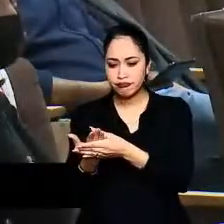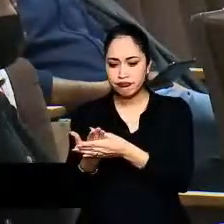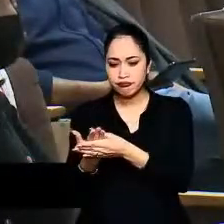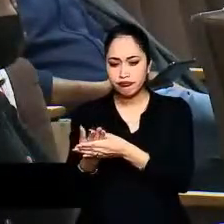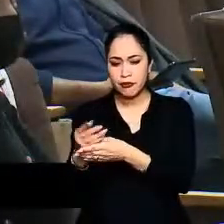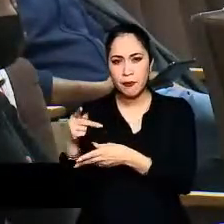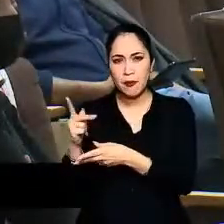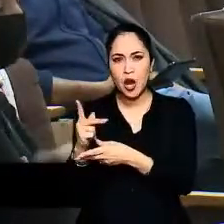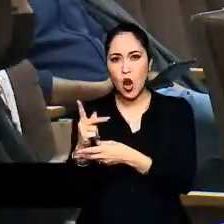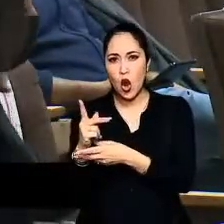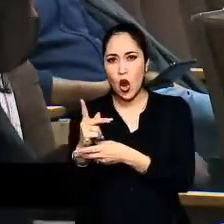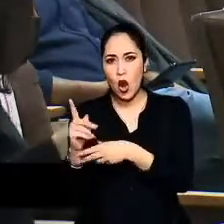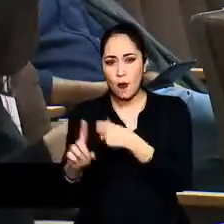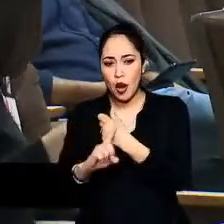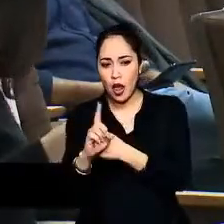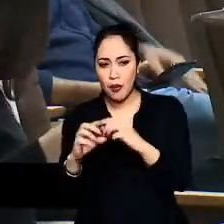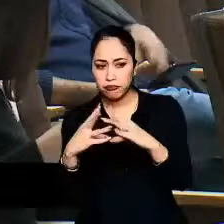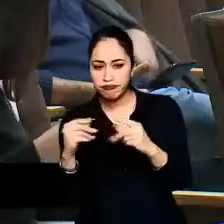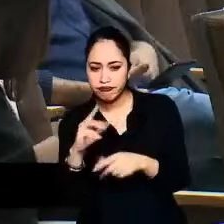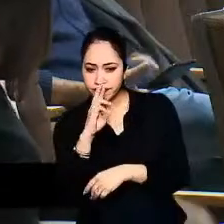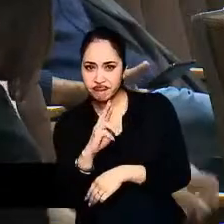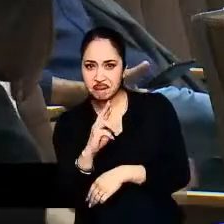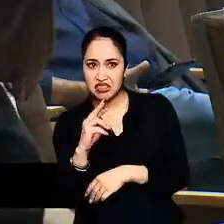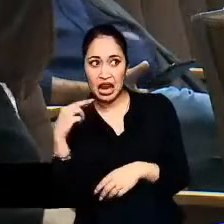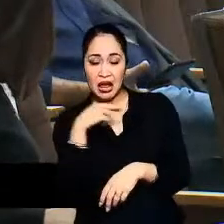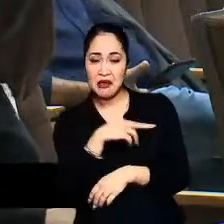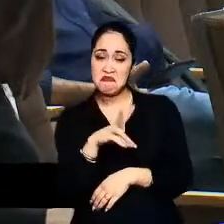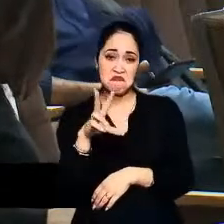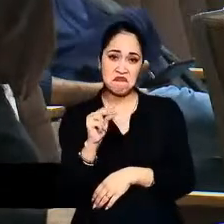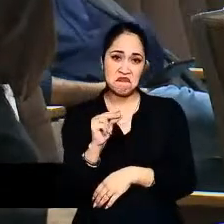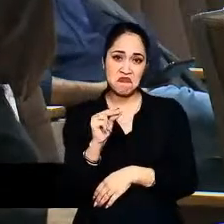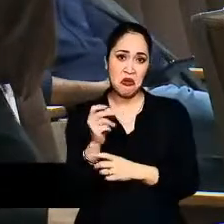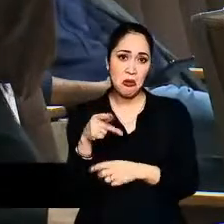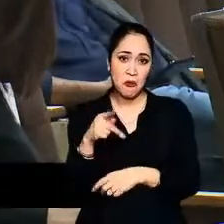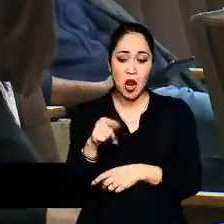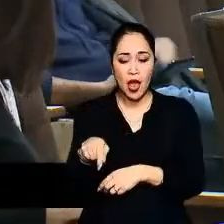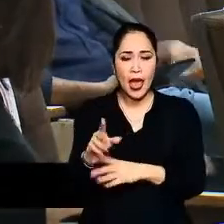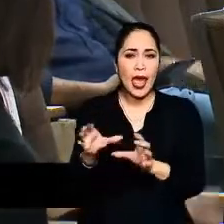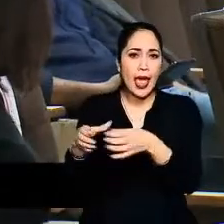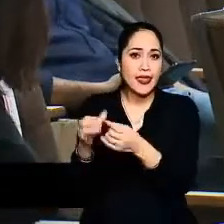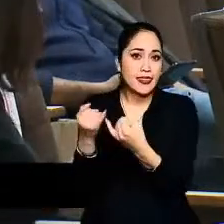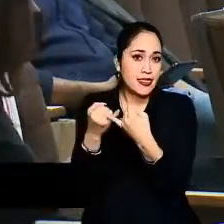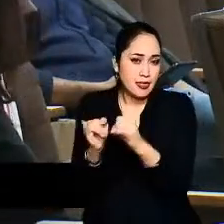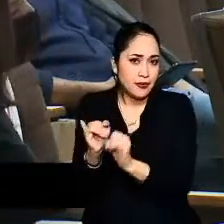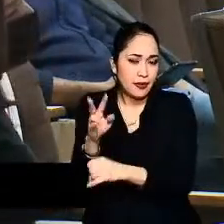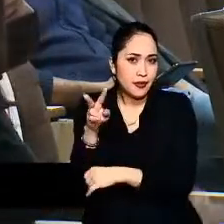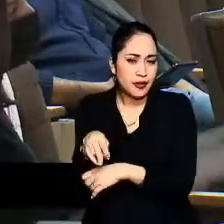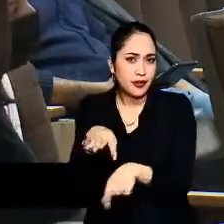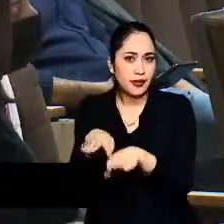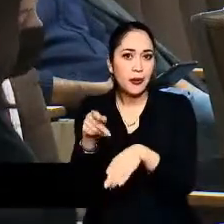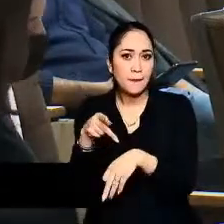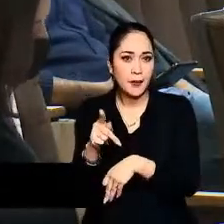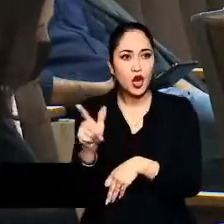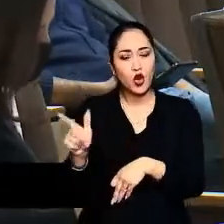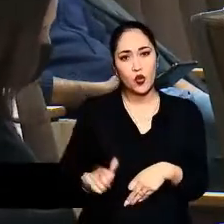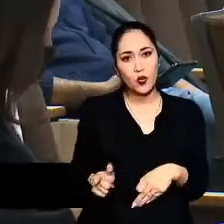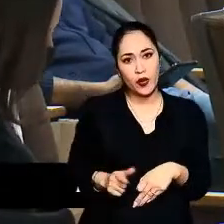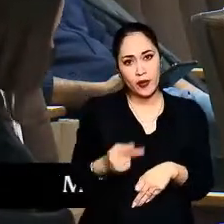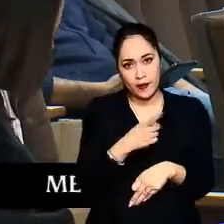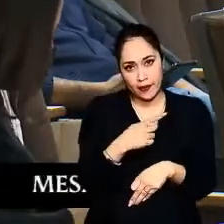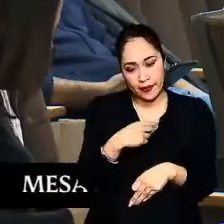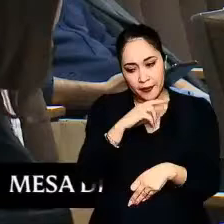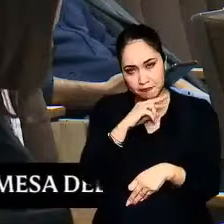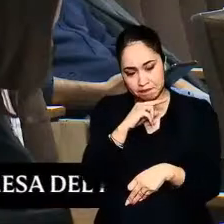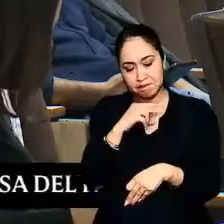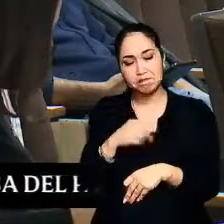justicia, ¿no? Aunque es un órgano autónomo, no deja de ser preocupación o responsabilidad del Estado. Y en otro tema, si me lo